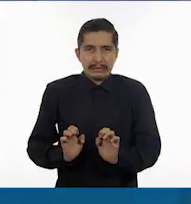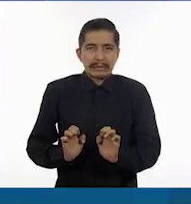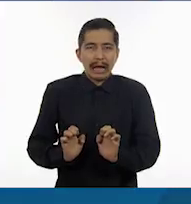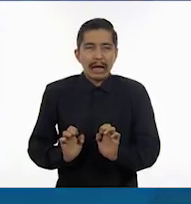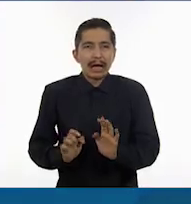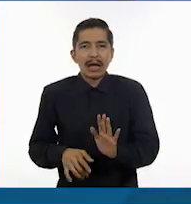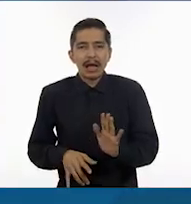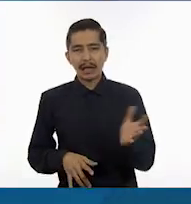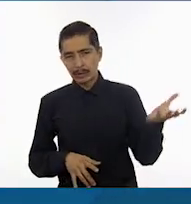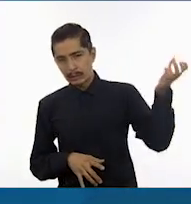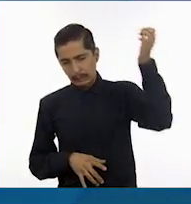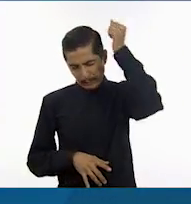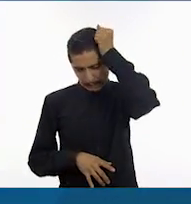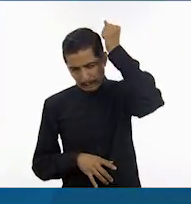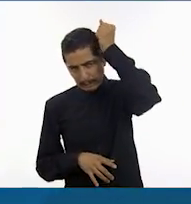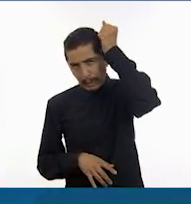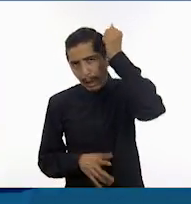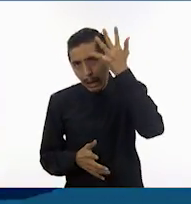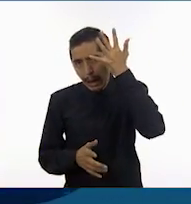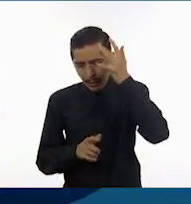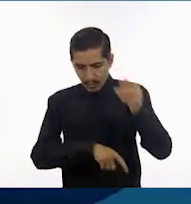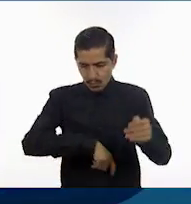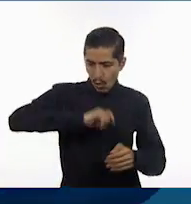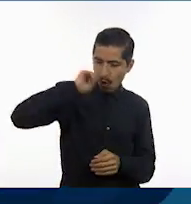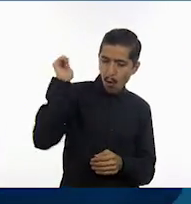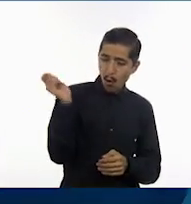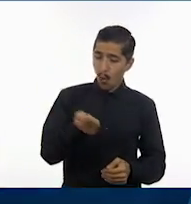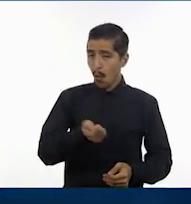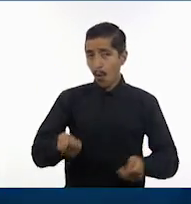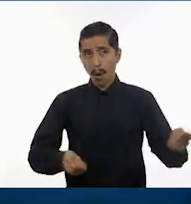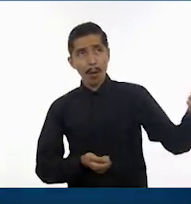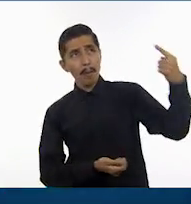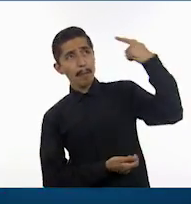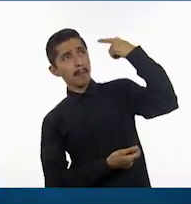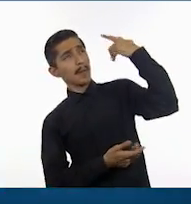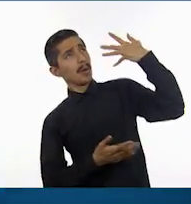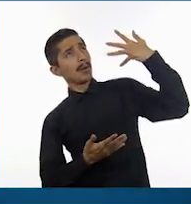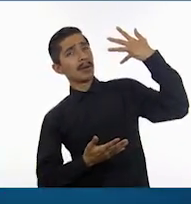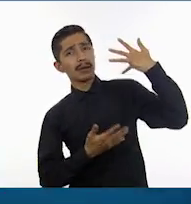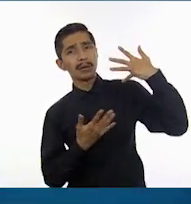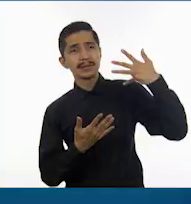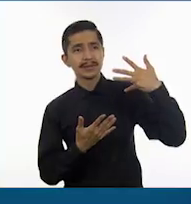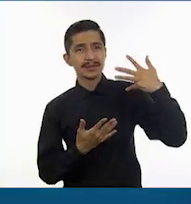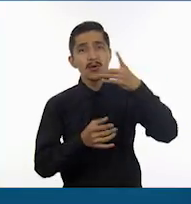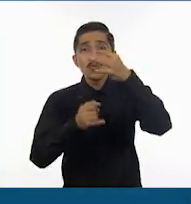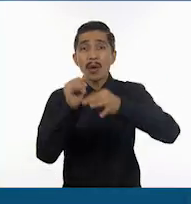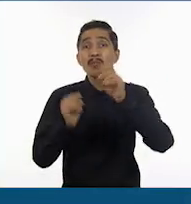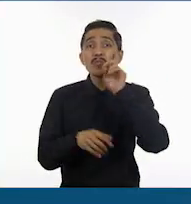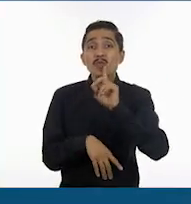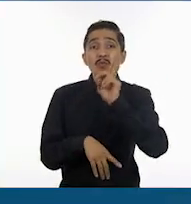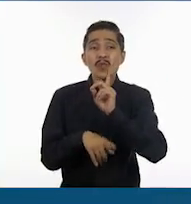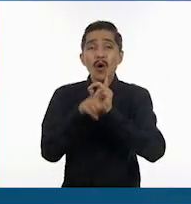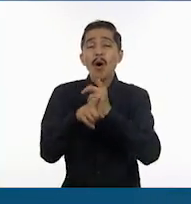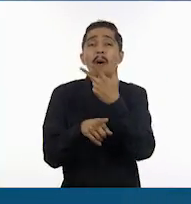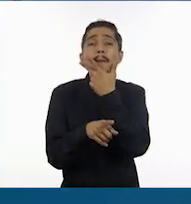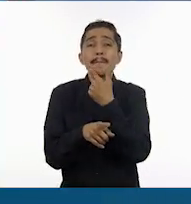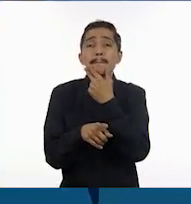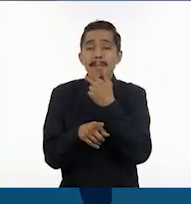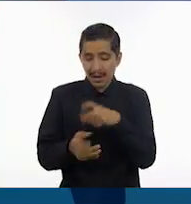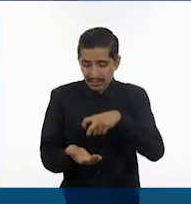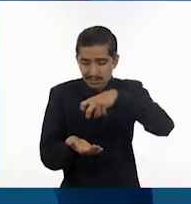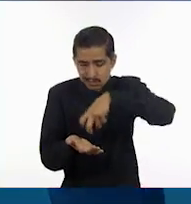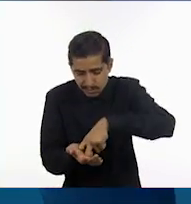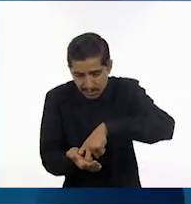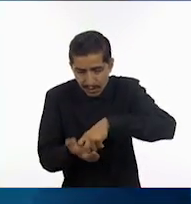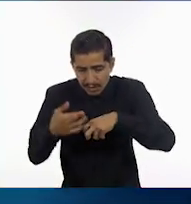piso por la espada del asaltante? Mírenlo, ahí está. Sí, también por último, hay una mujer junto a un hombre que está de rodillas, que